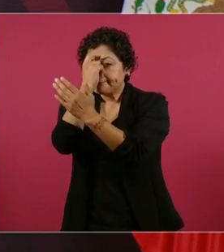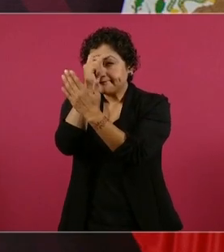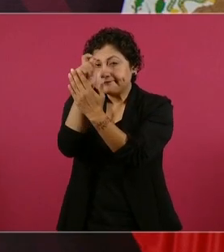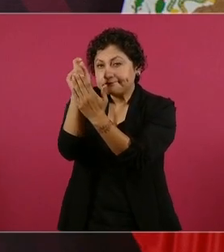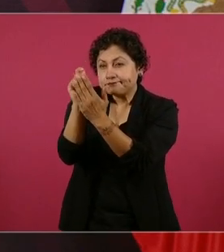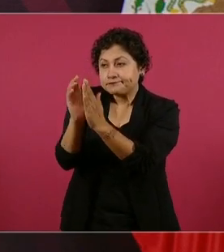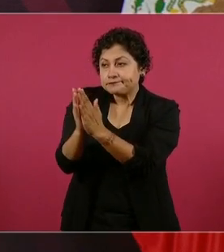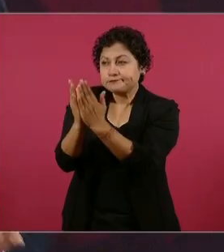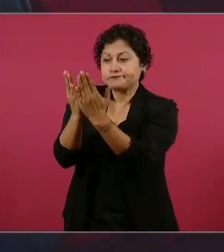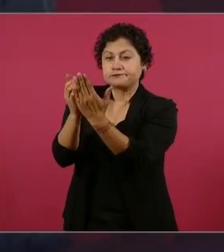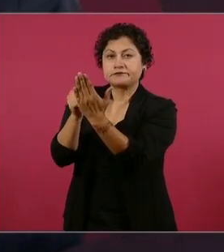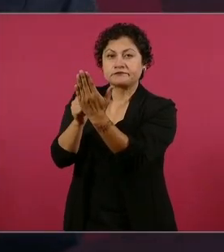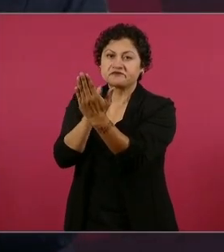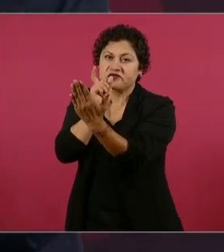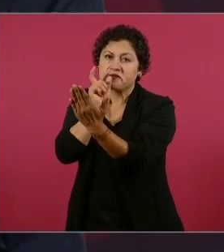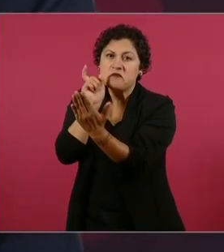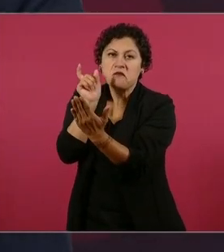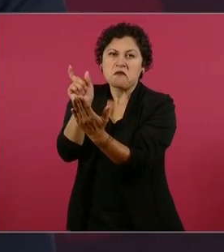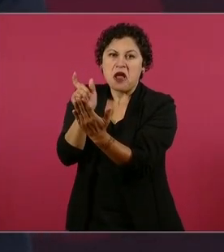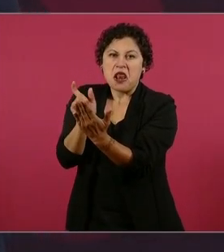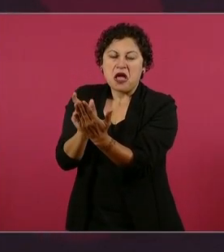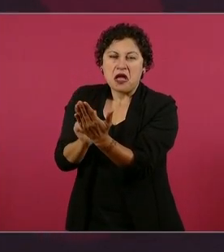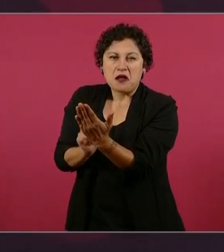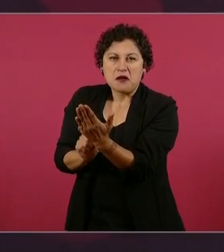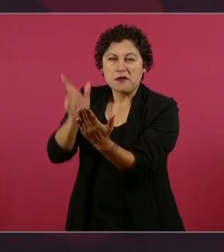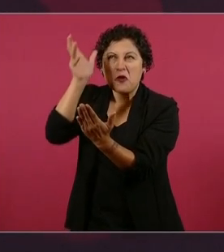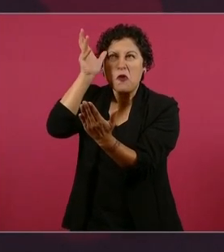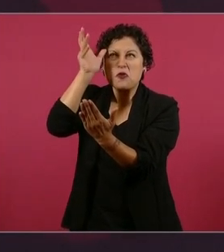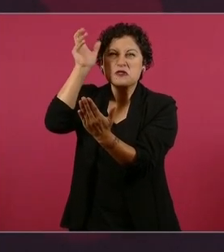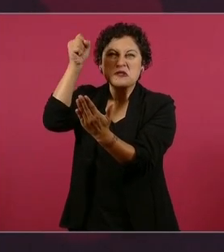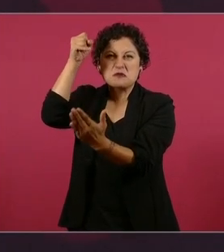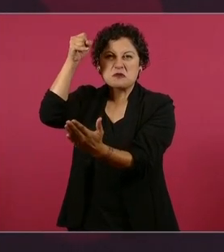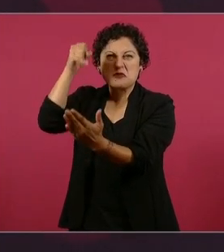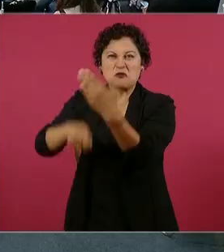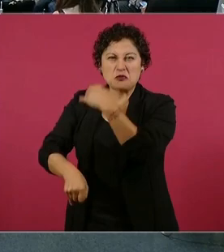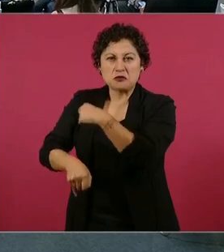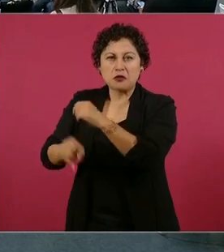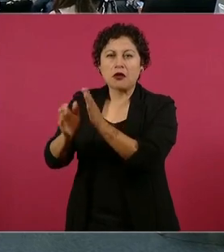y tiene que haber teoría y práctica.